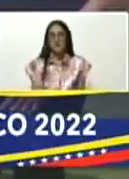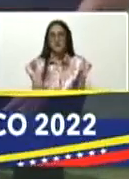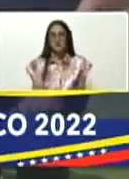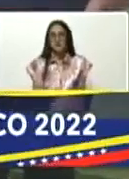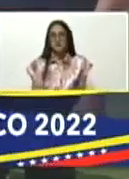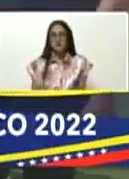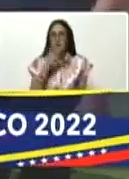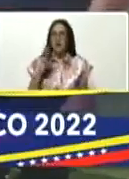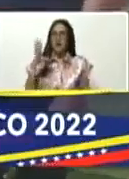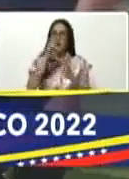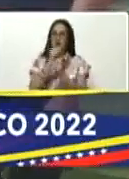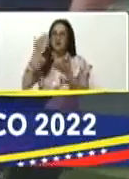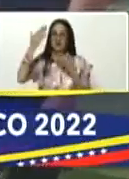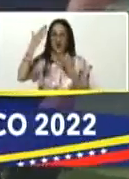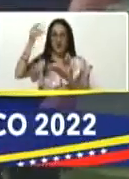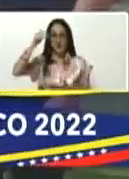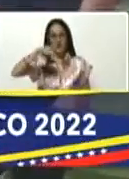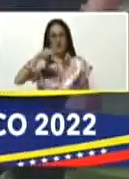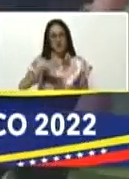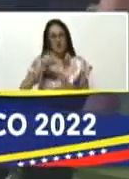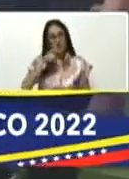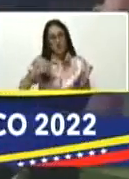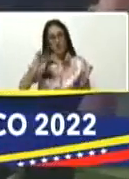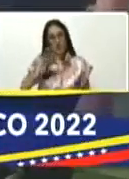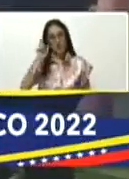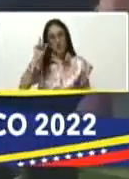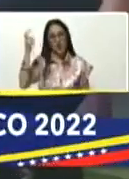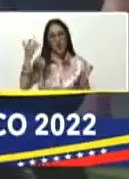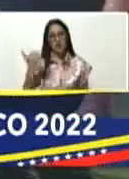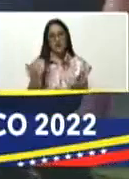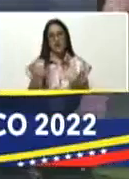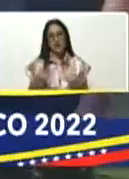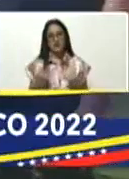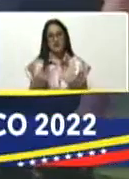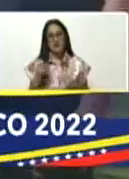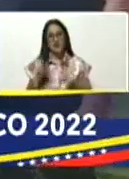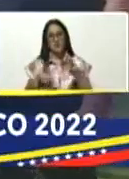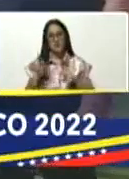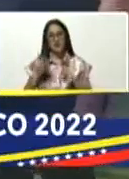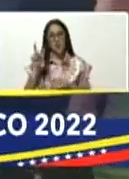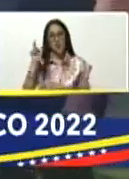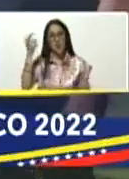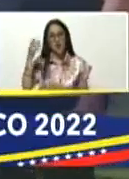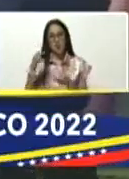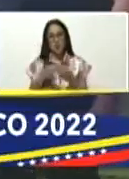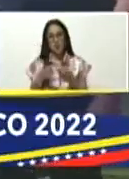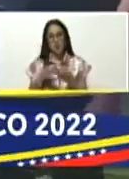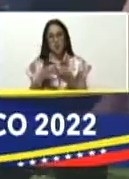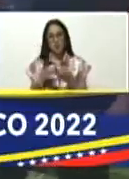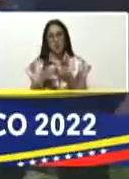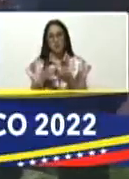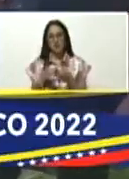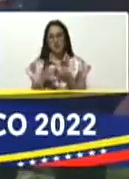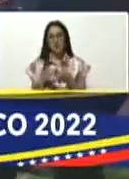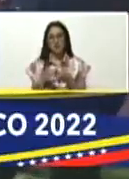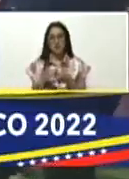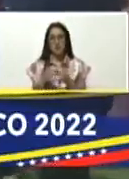presidente. Un saludo de acá, de todo el pueblo guariqueño. Nos encontramos acá en la Expo Guárico, un grupo, una representación